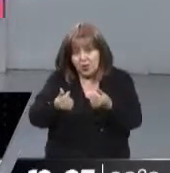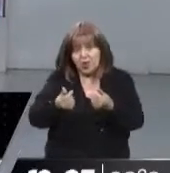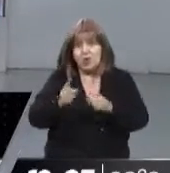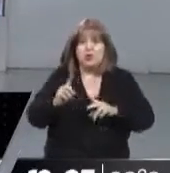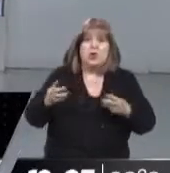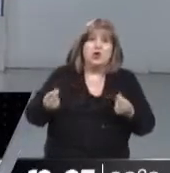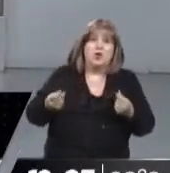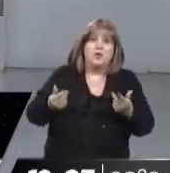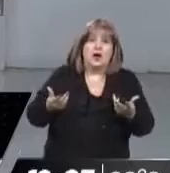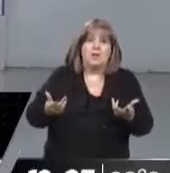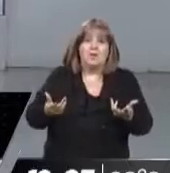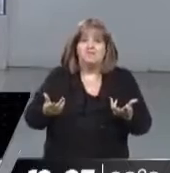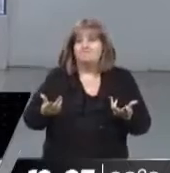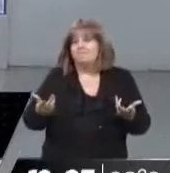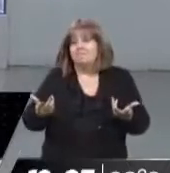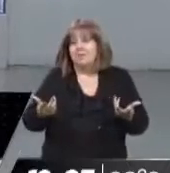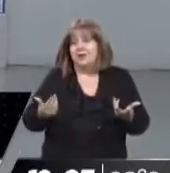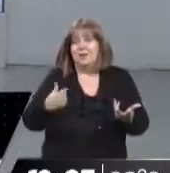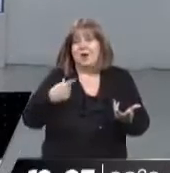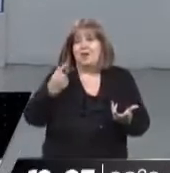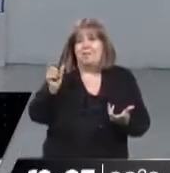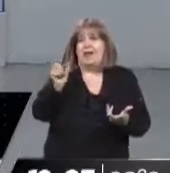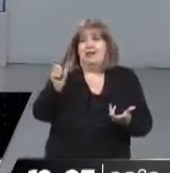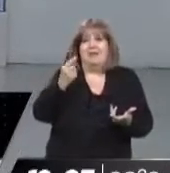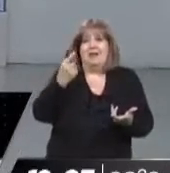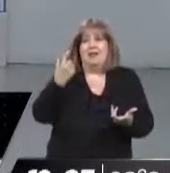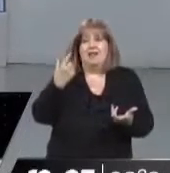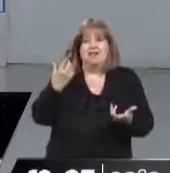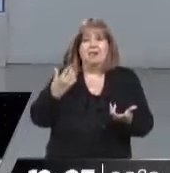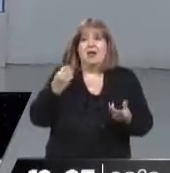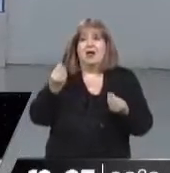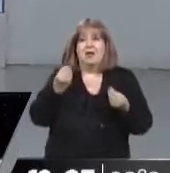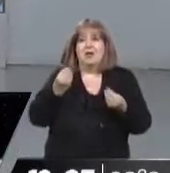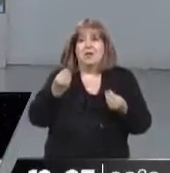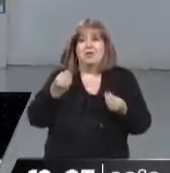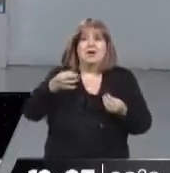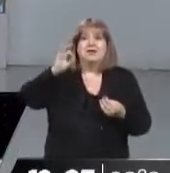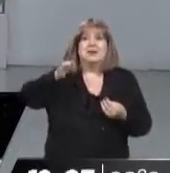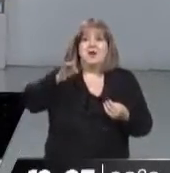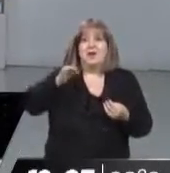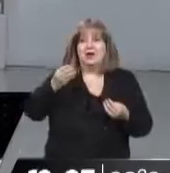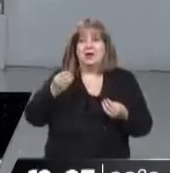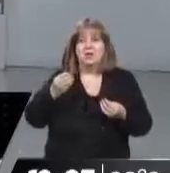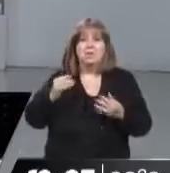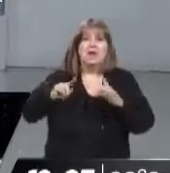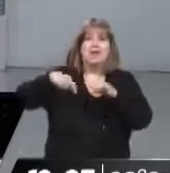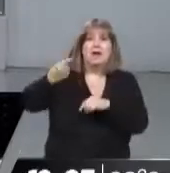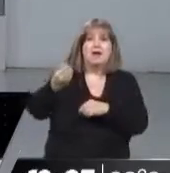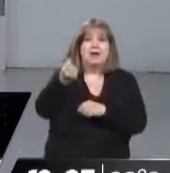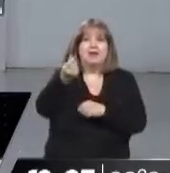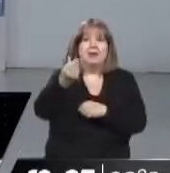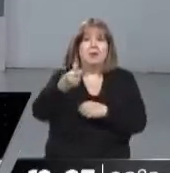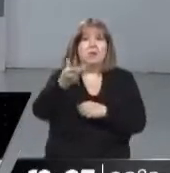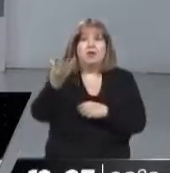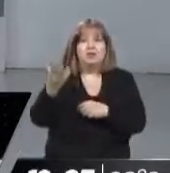esta poca previsibilidad que lo que venimos hablando, esta palabra que tanta falta le hace a la Argentina, ¿no? Para por lo menos saber hacia dónde vamos. Entonces quizás esta